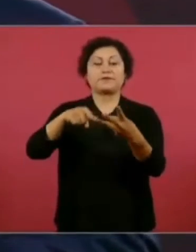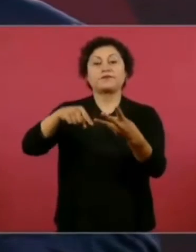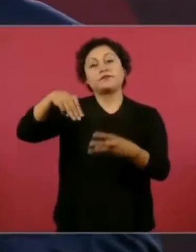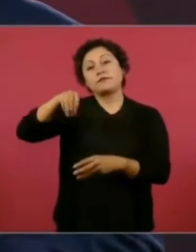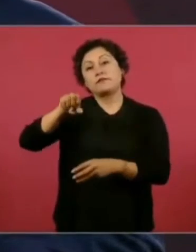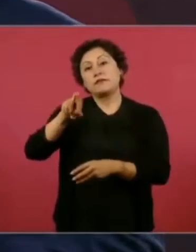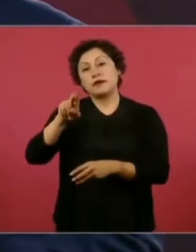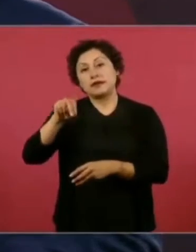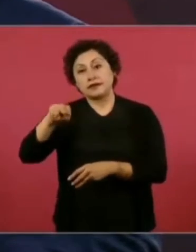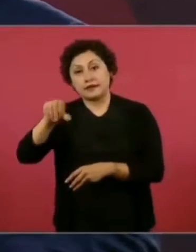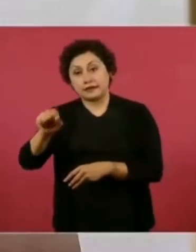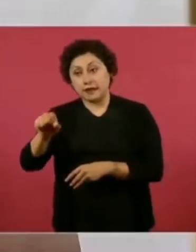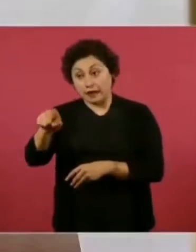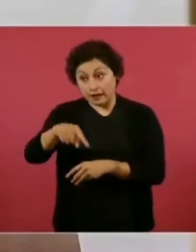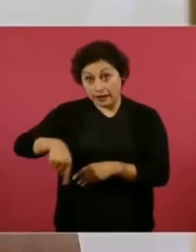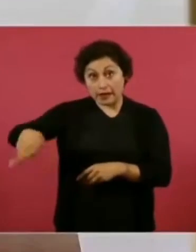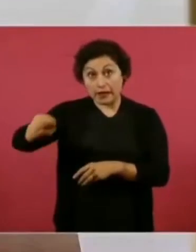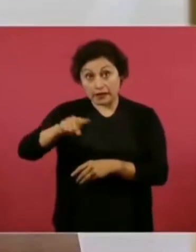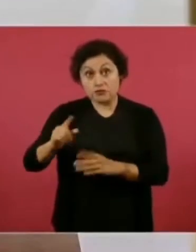podían hacerlo.